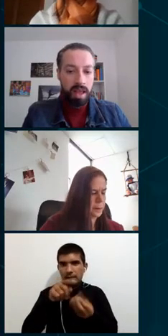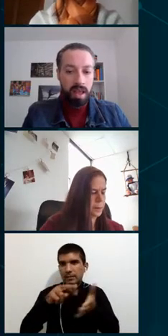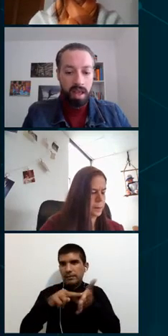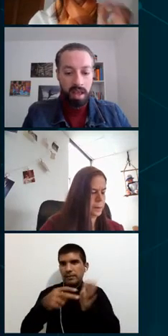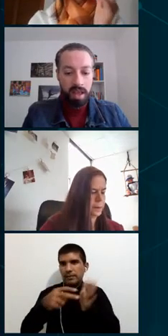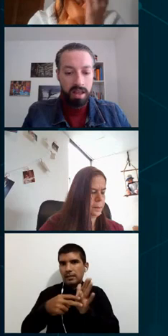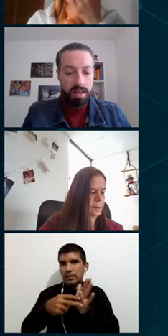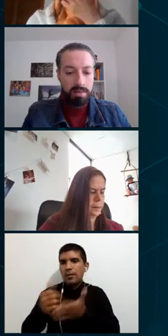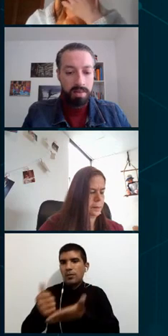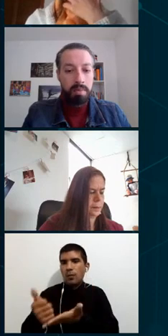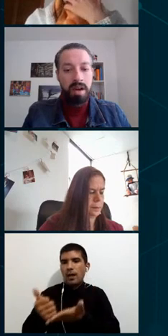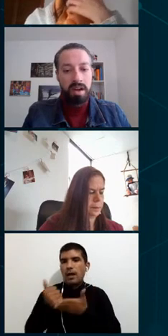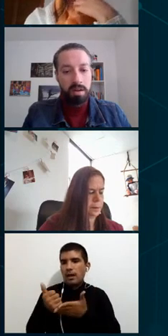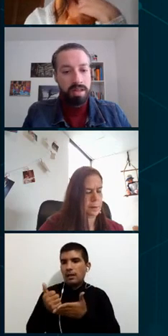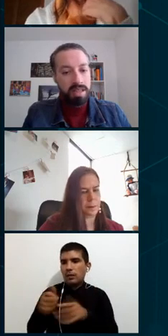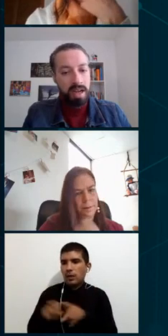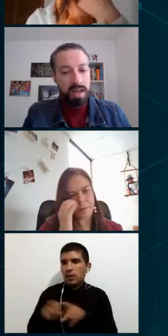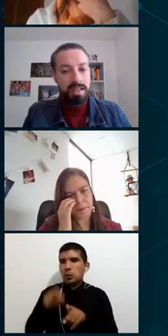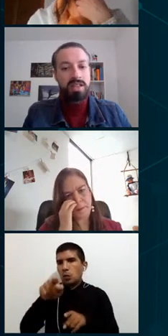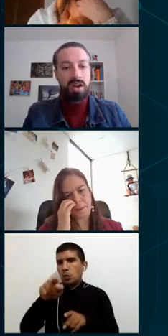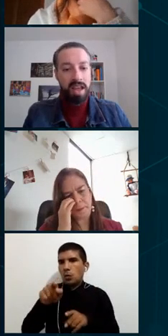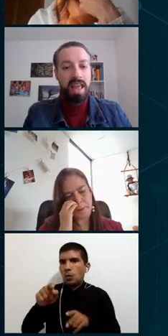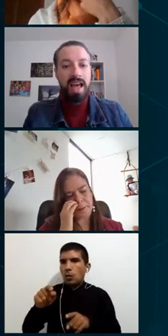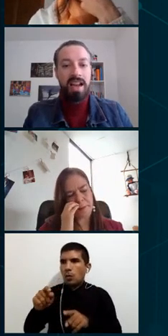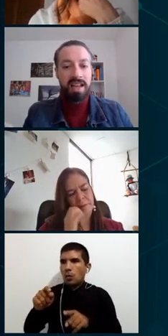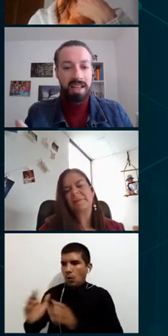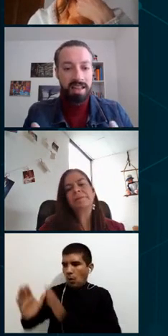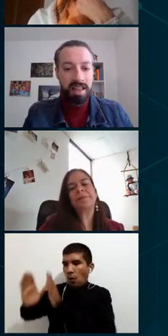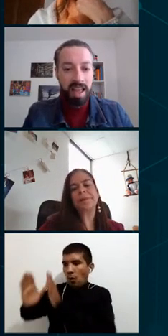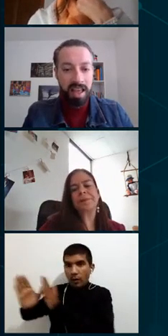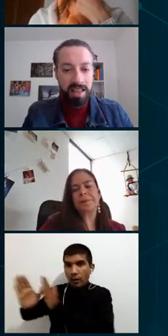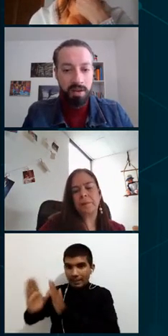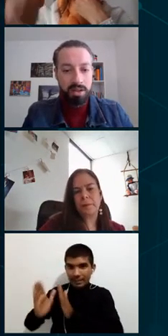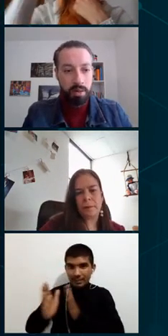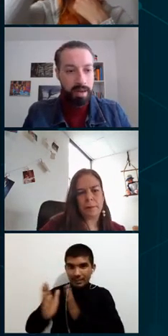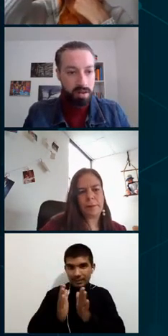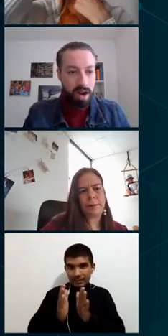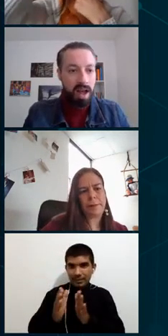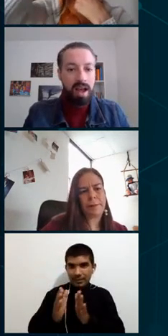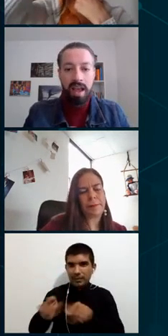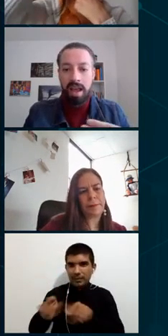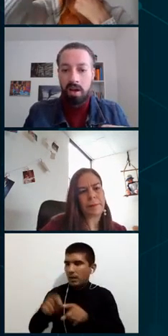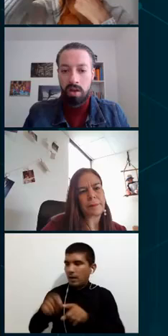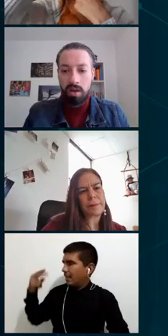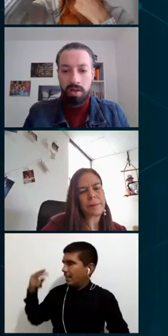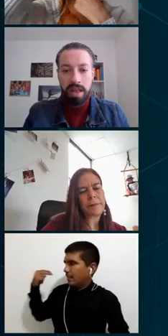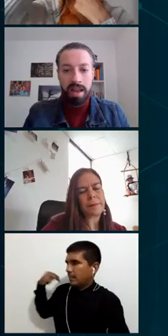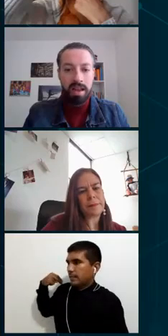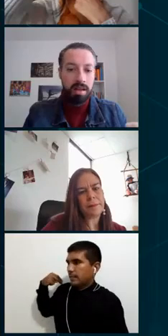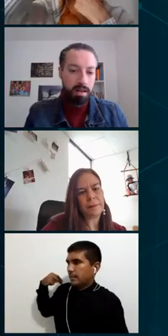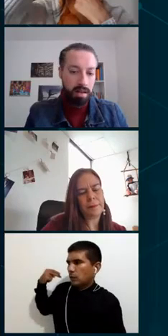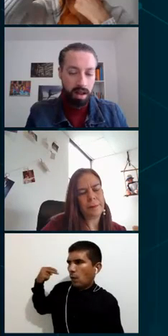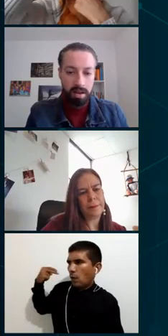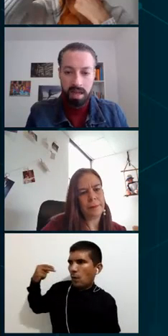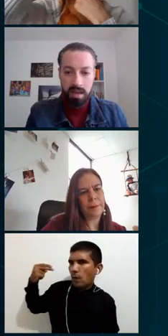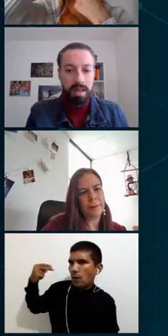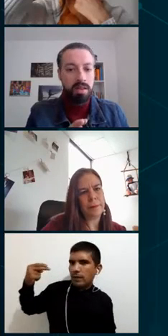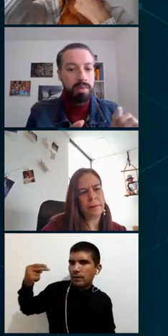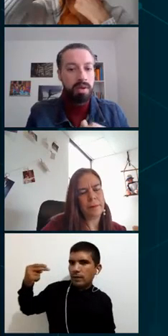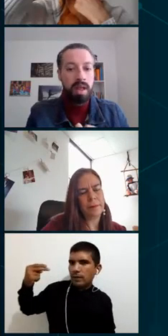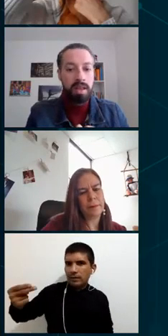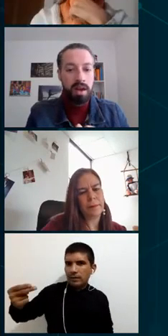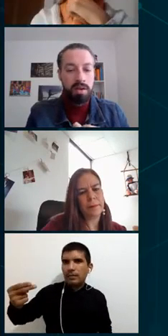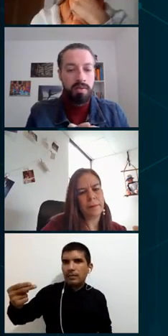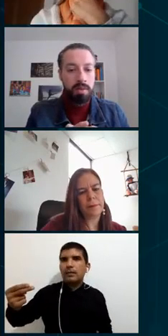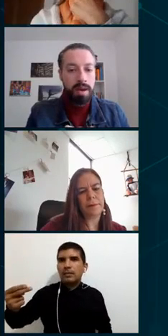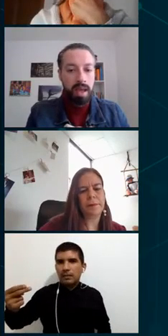Con el fin de proponer como esa historia ideal de nuestro personaje o del